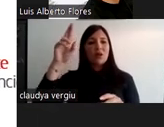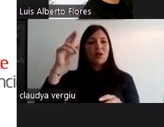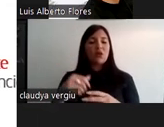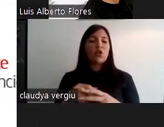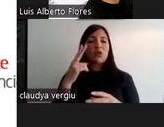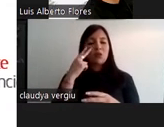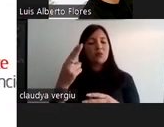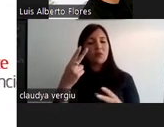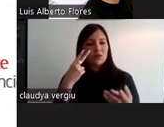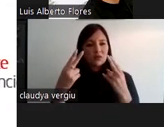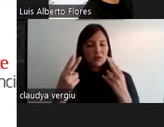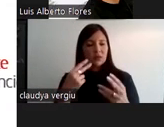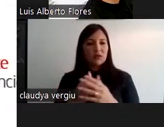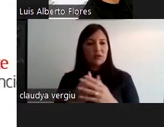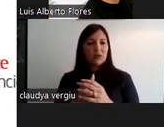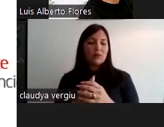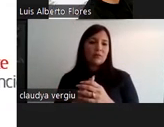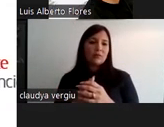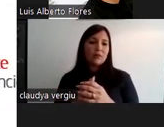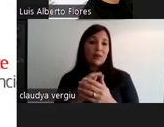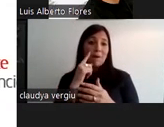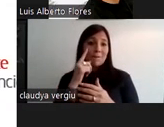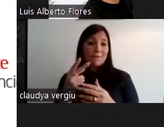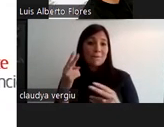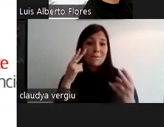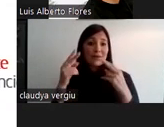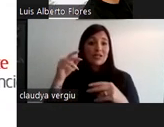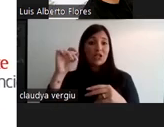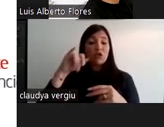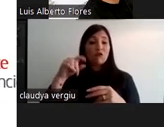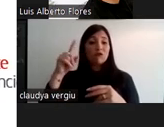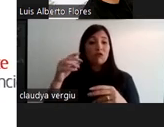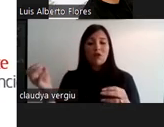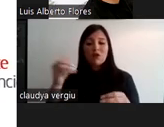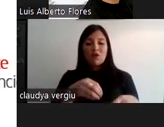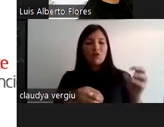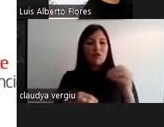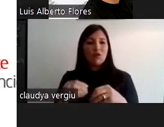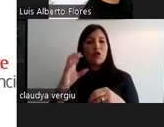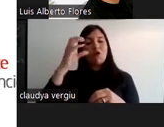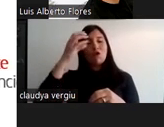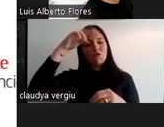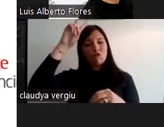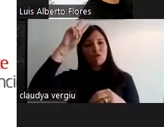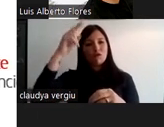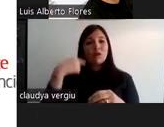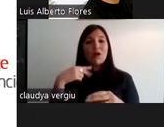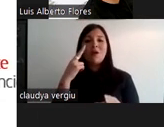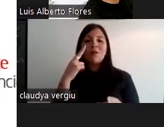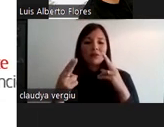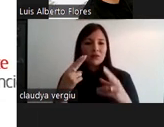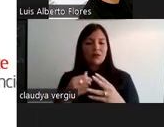de solicitadas y evidentemente en el caso de la corrección Sur esto es por la influencia que tiene cusco en ser visitada no